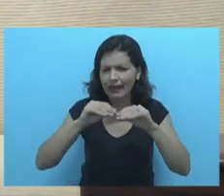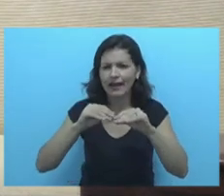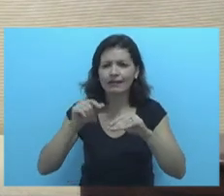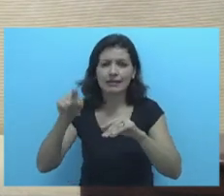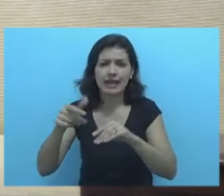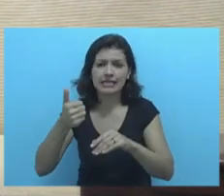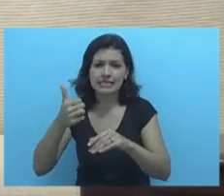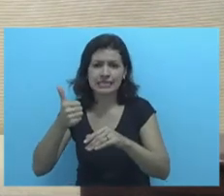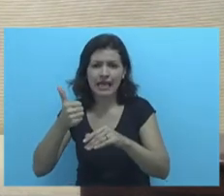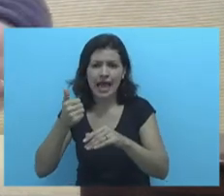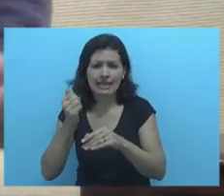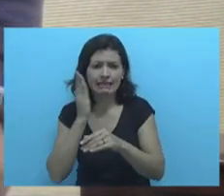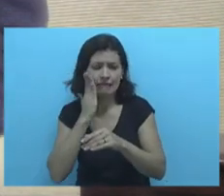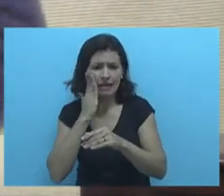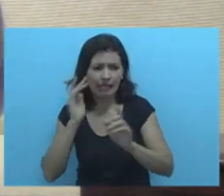O